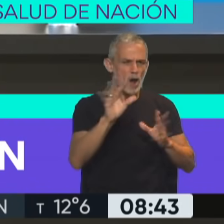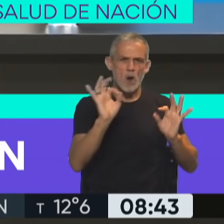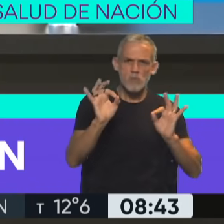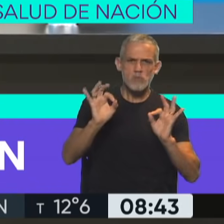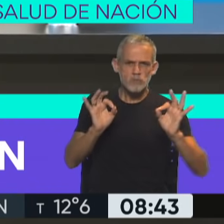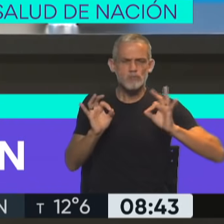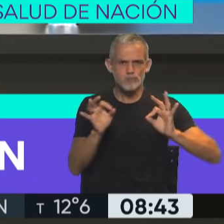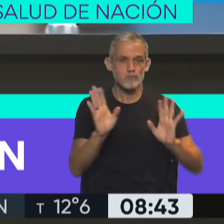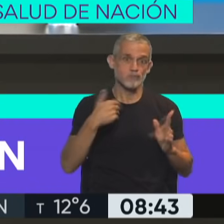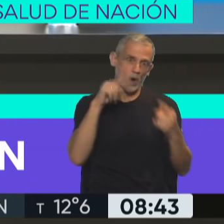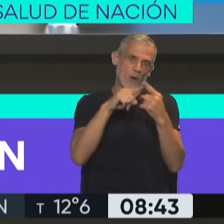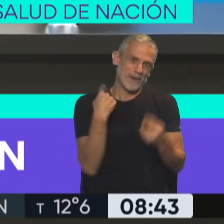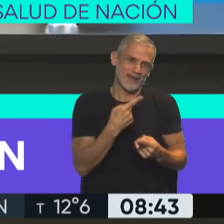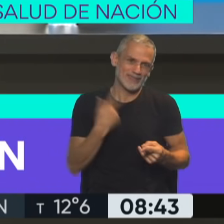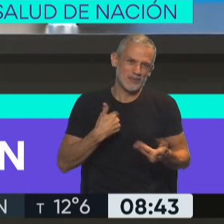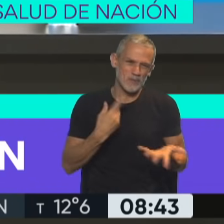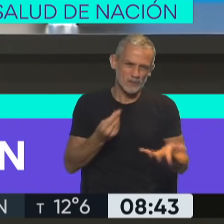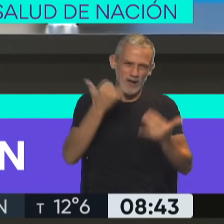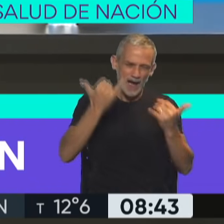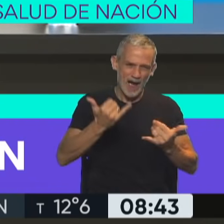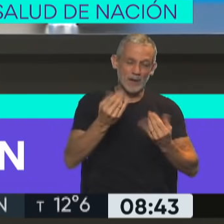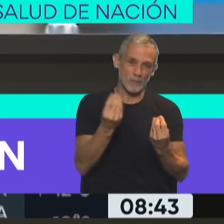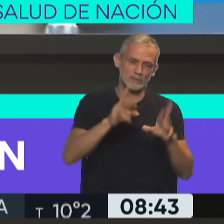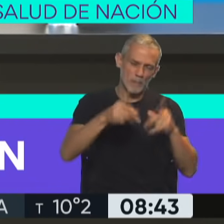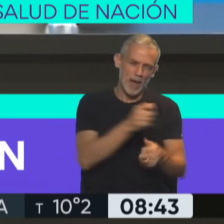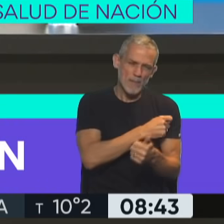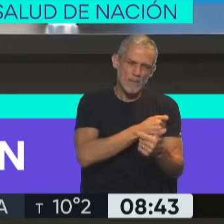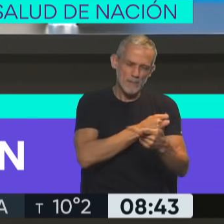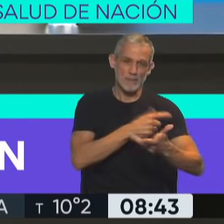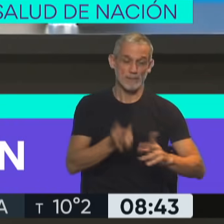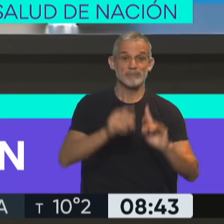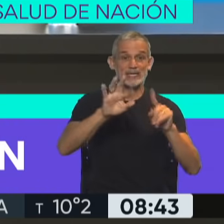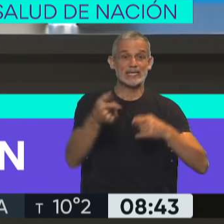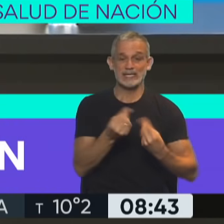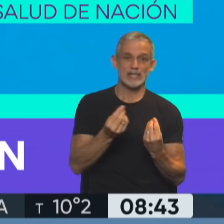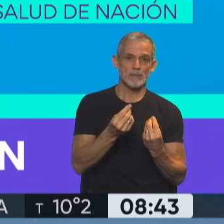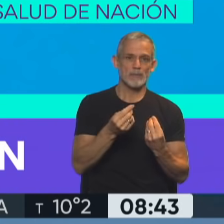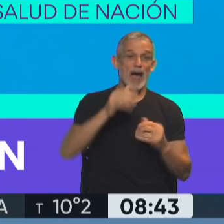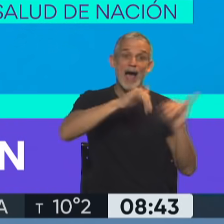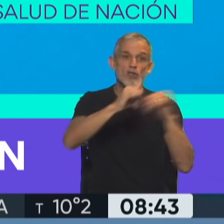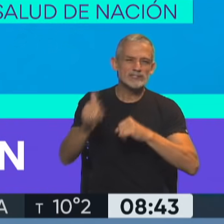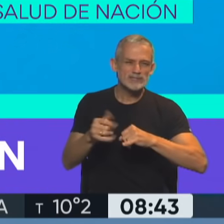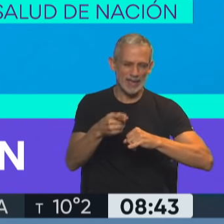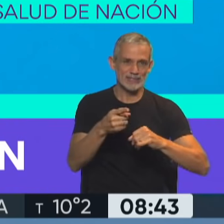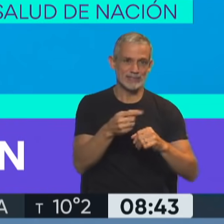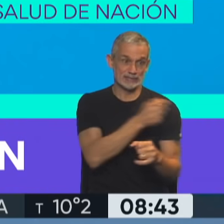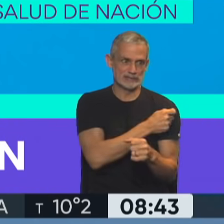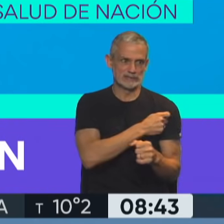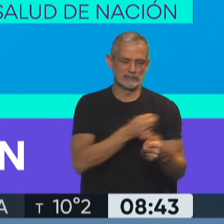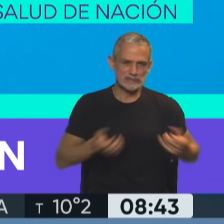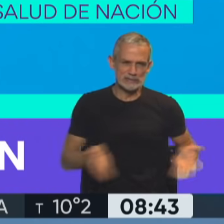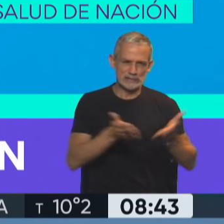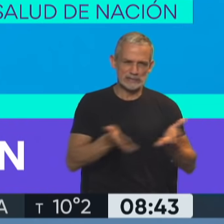es nuestro objetivo desde el primer momento. Y, por supuesto, escalar la vacunación en adolescentes. Estamos,